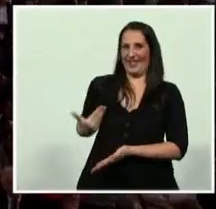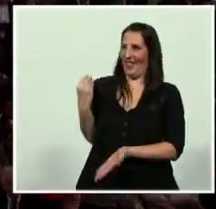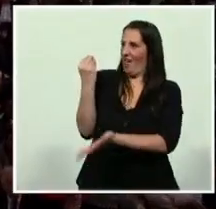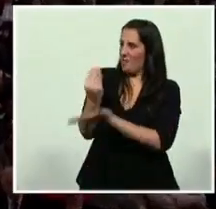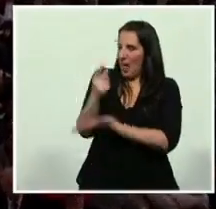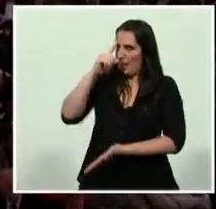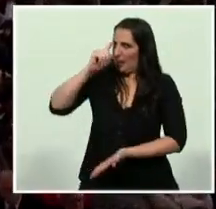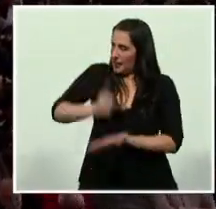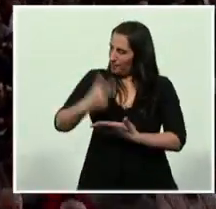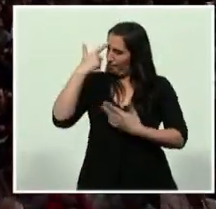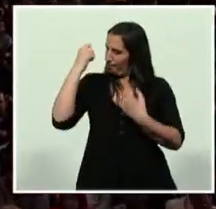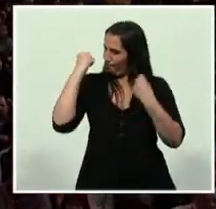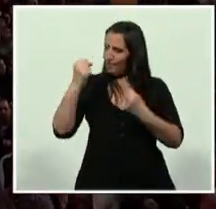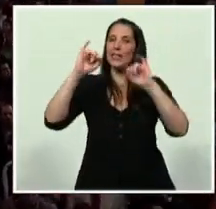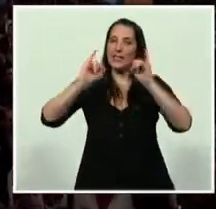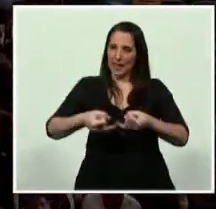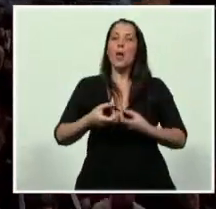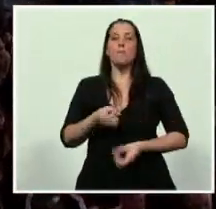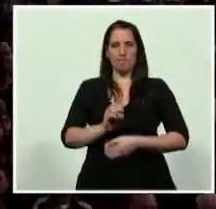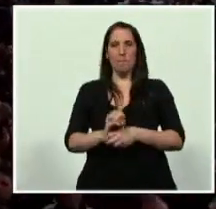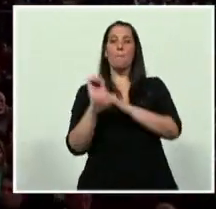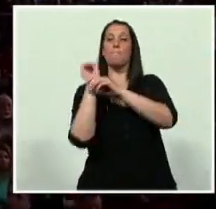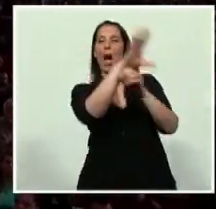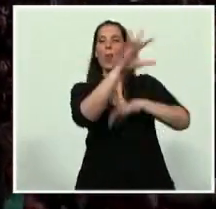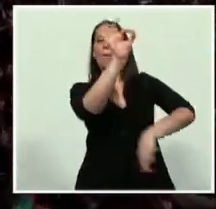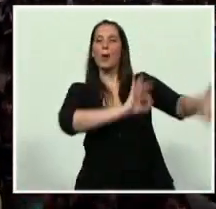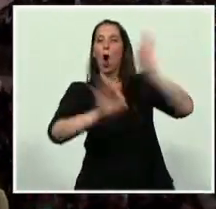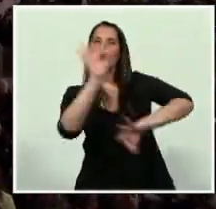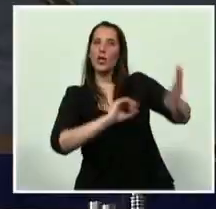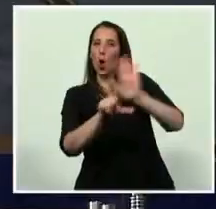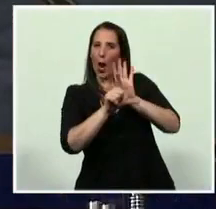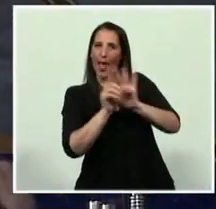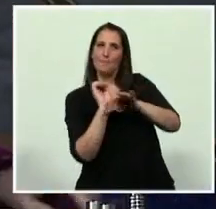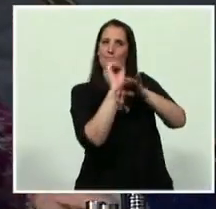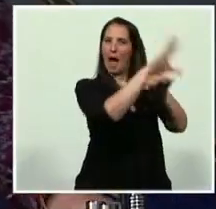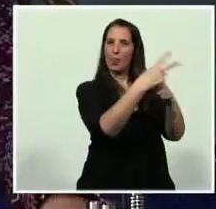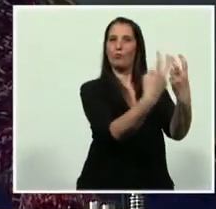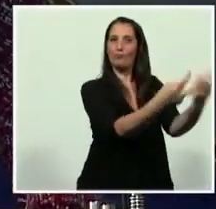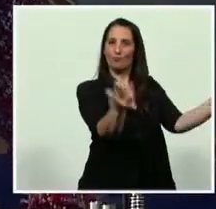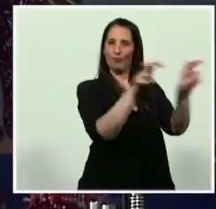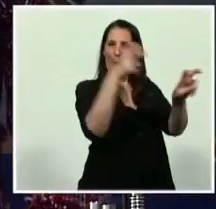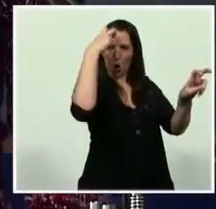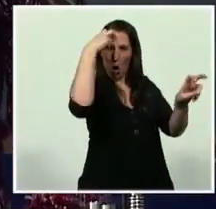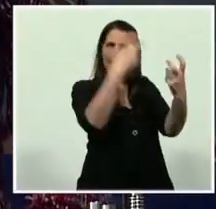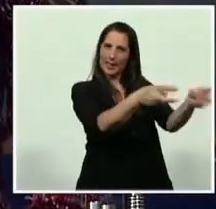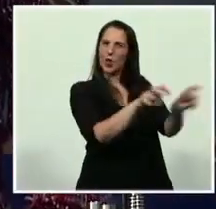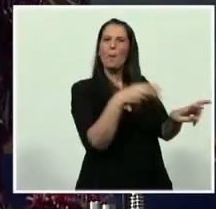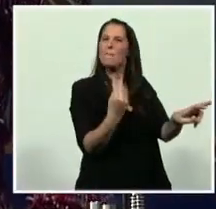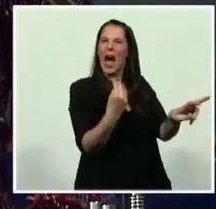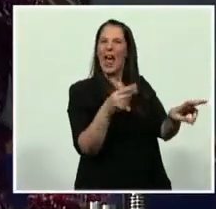tomó cuando envió un proyecto de ley al Parlamento argentino para